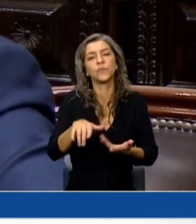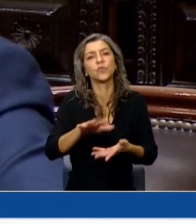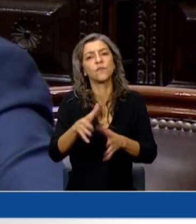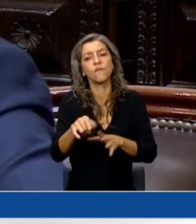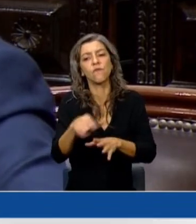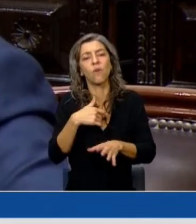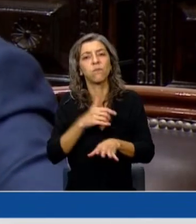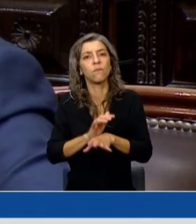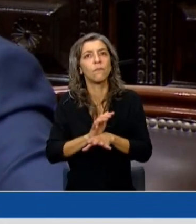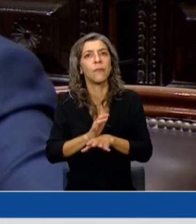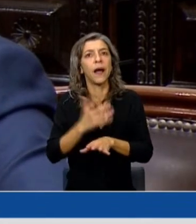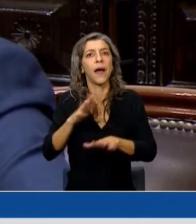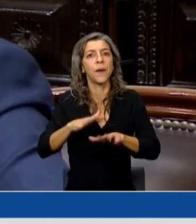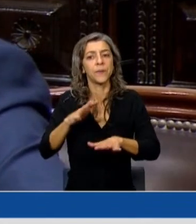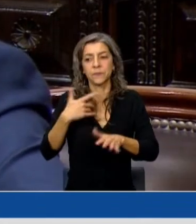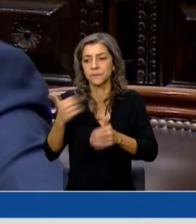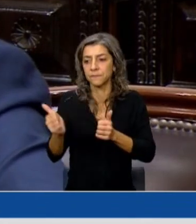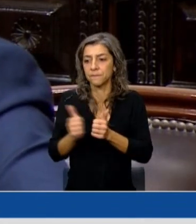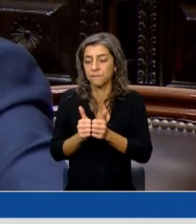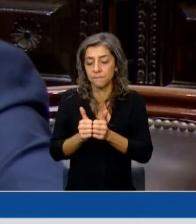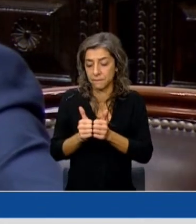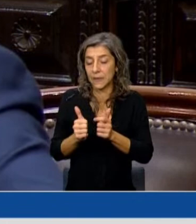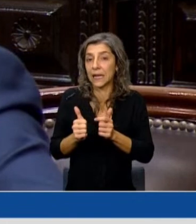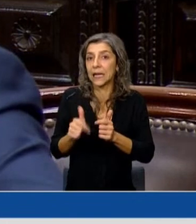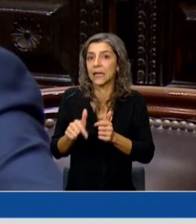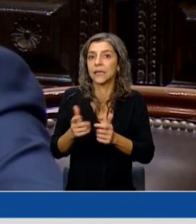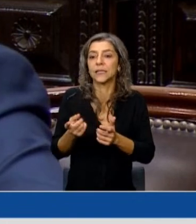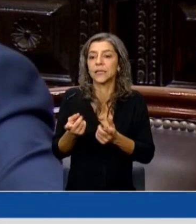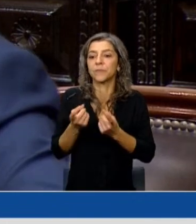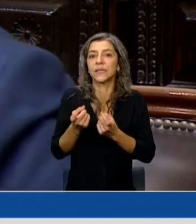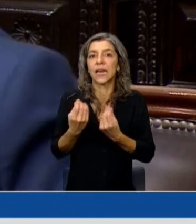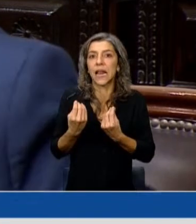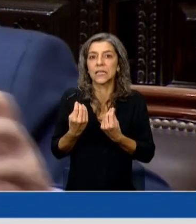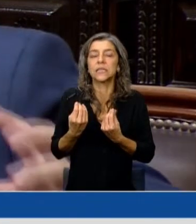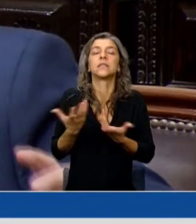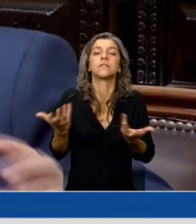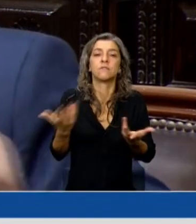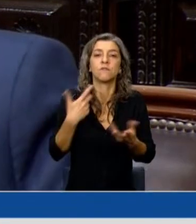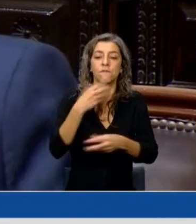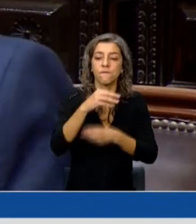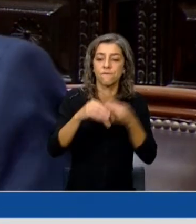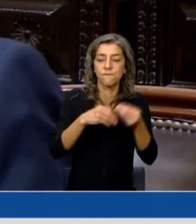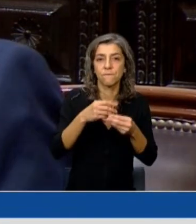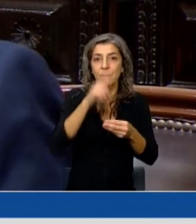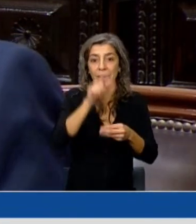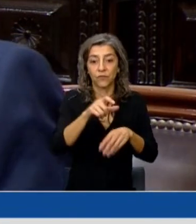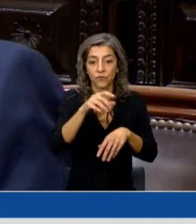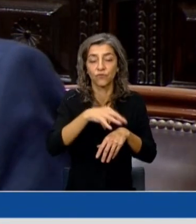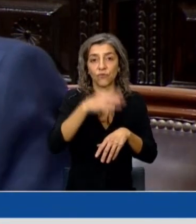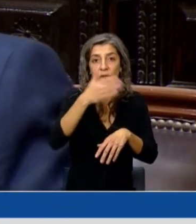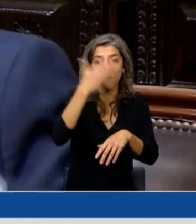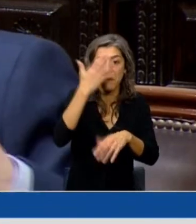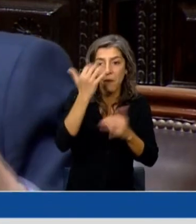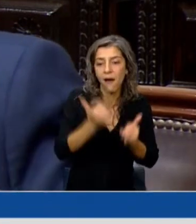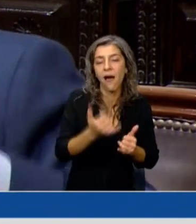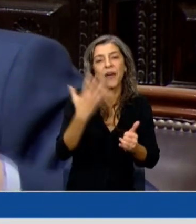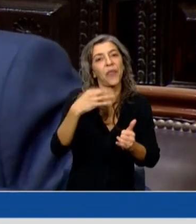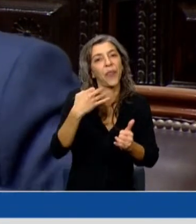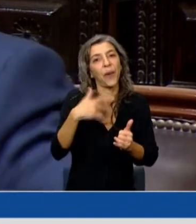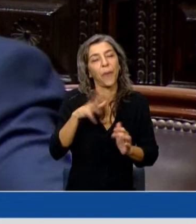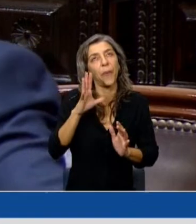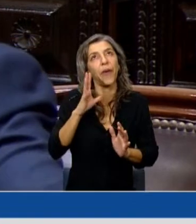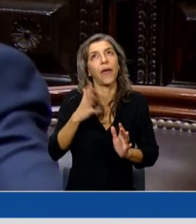la problemática y empezar a manejarla tanto el paciente como su familia en el contexto de internación y en otras